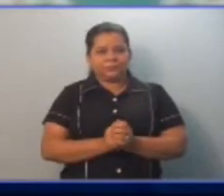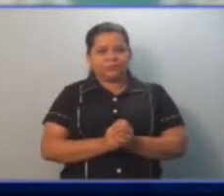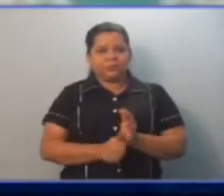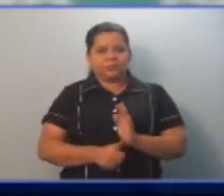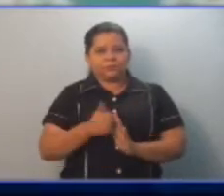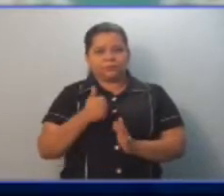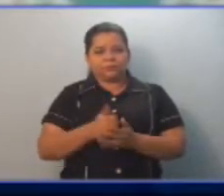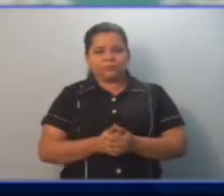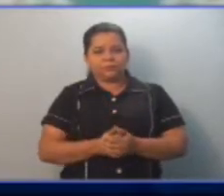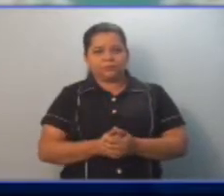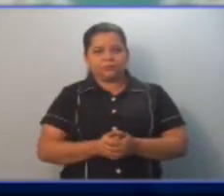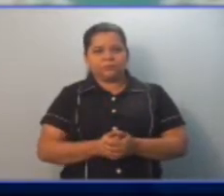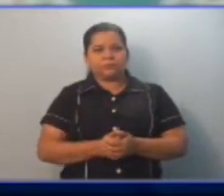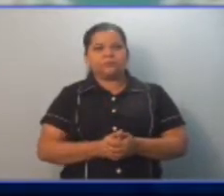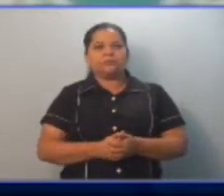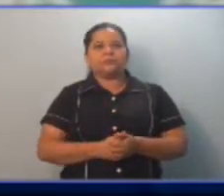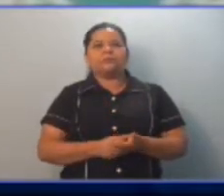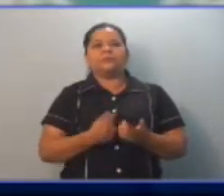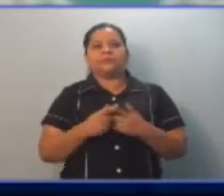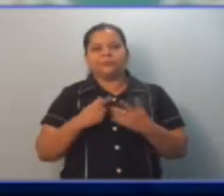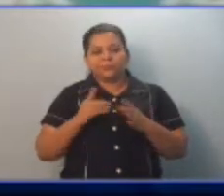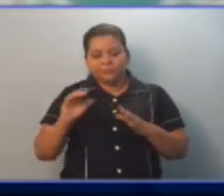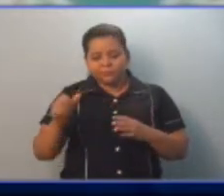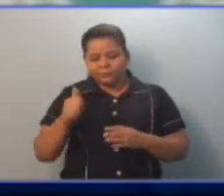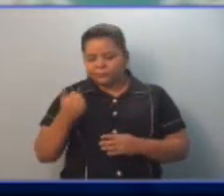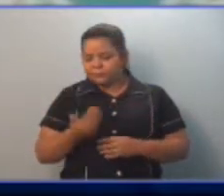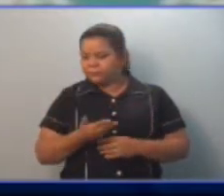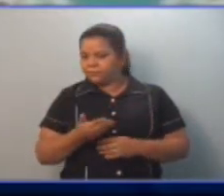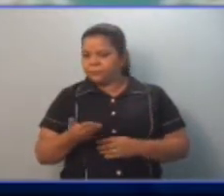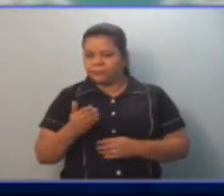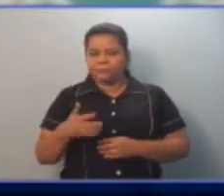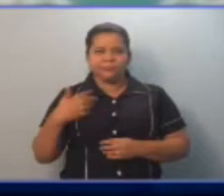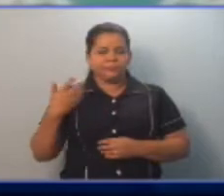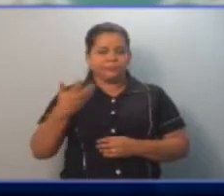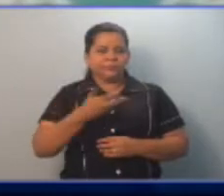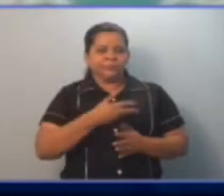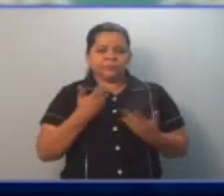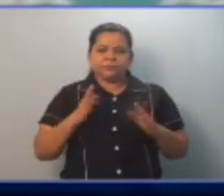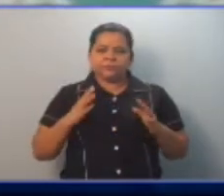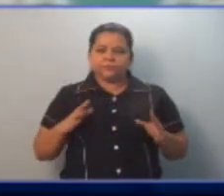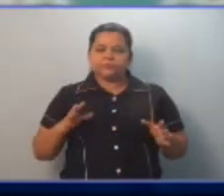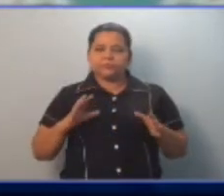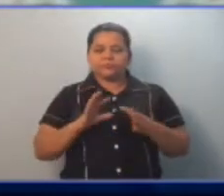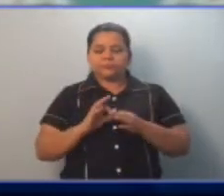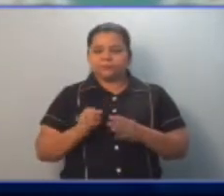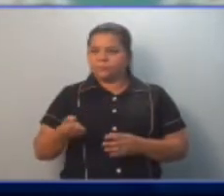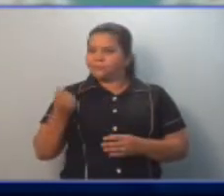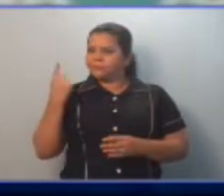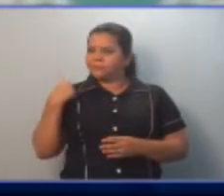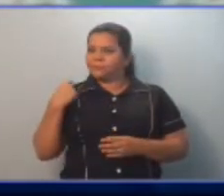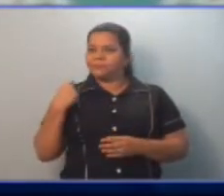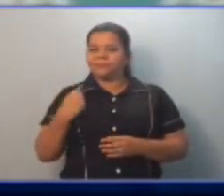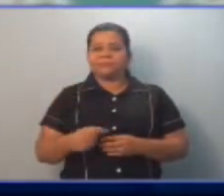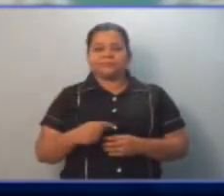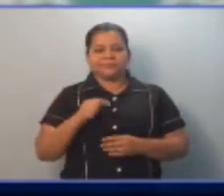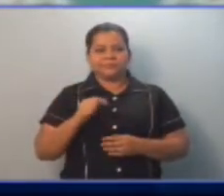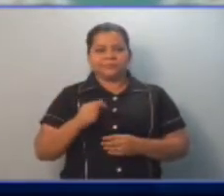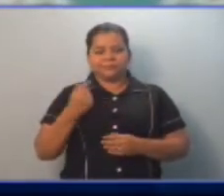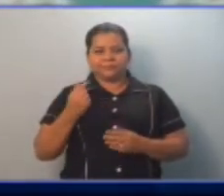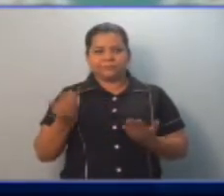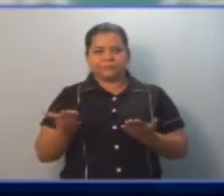de Investigación Judicial. Este departamento estuvo sometido hace poco a las normas del